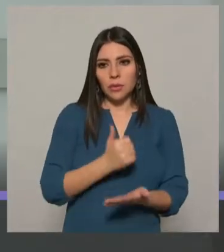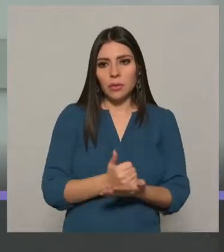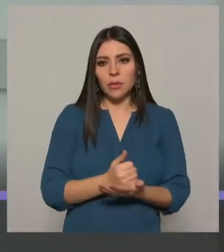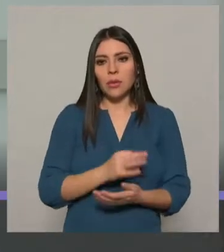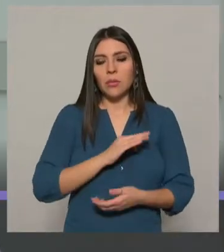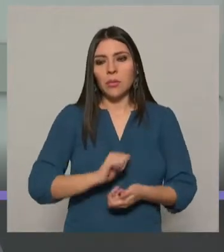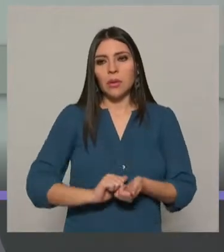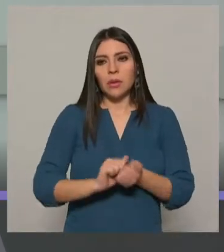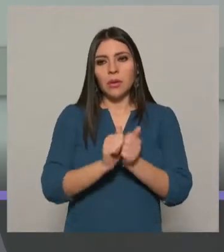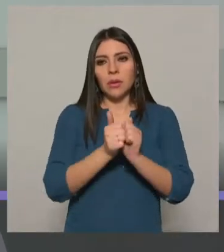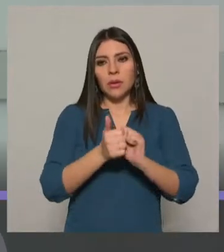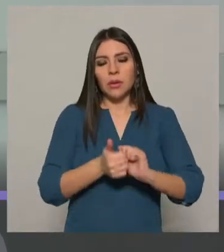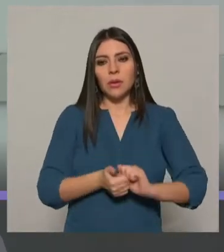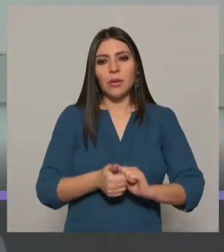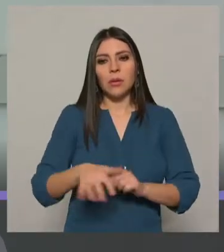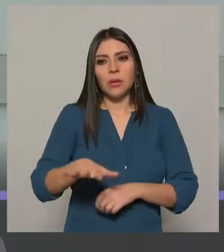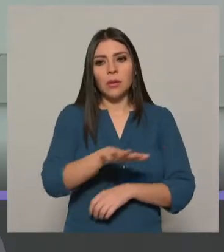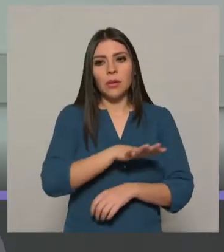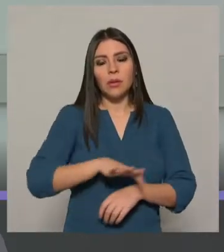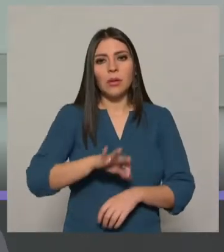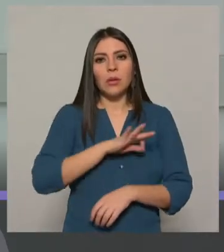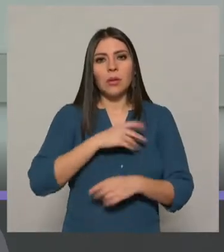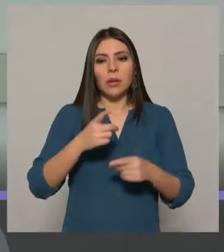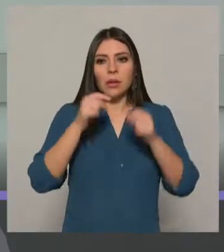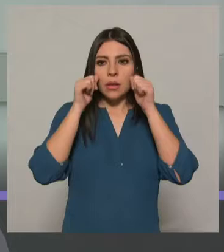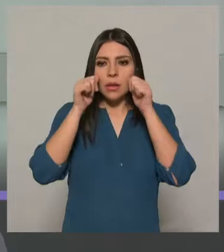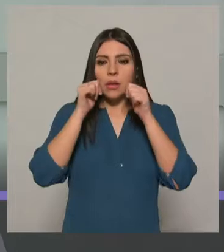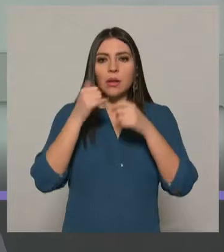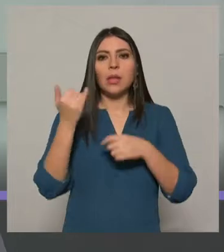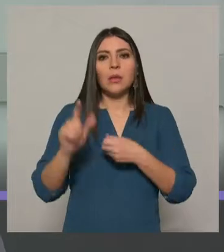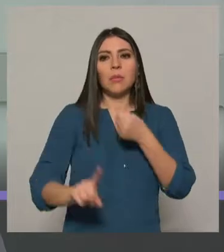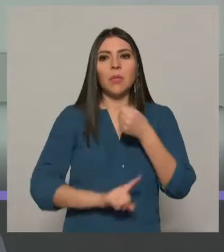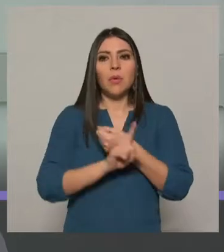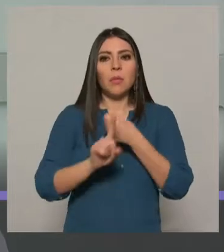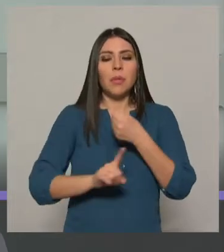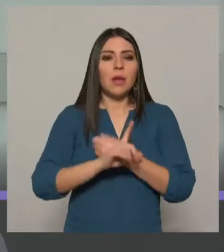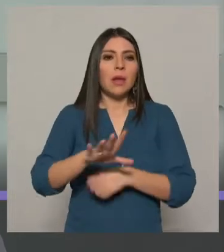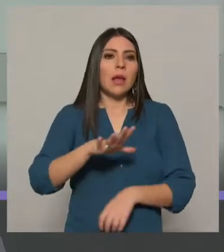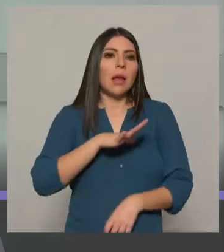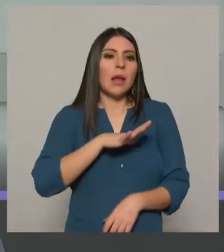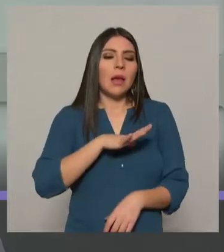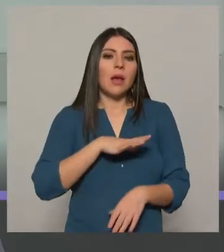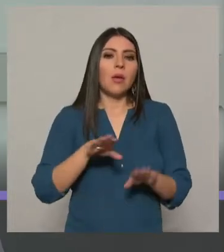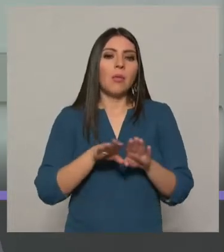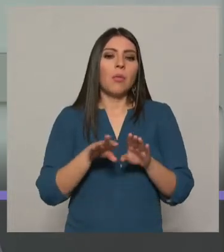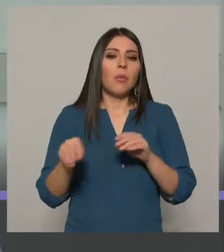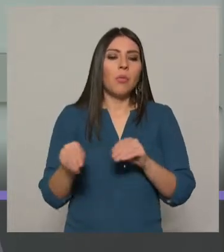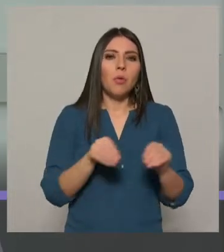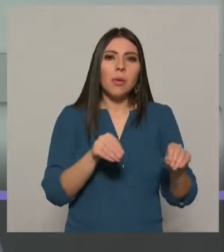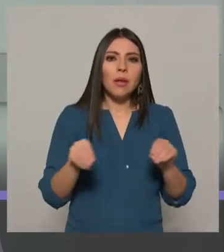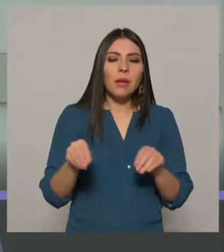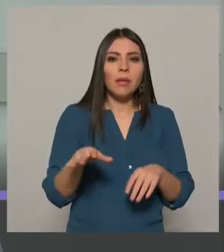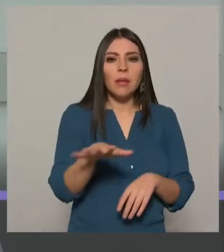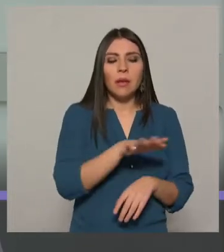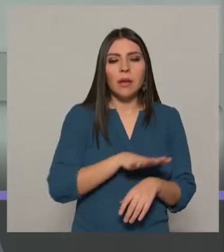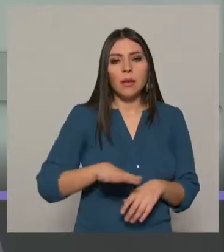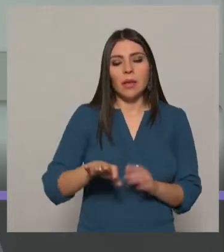modelo de sustentabilidad, atender los problemas que se tienen en materia de movilidad en una